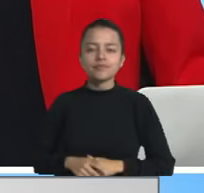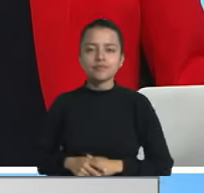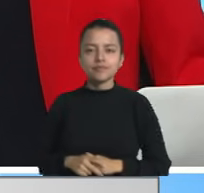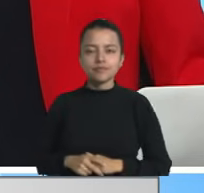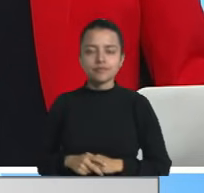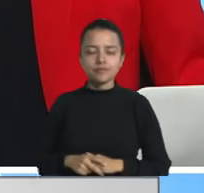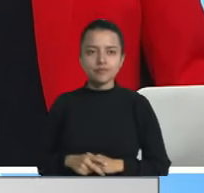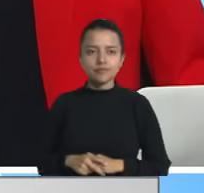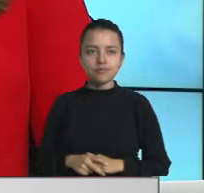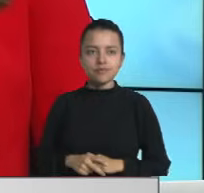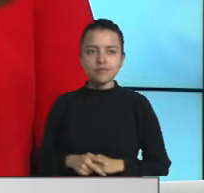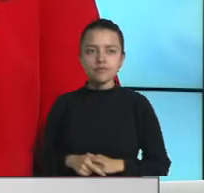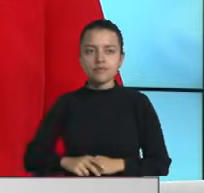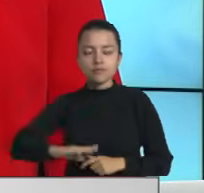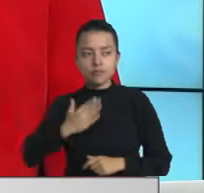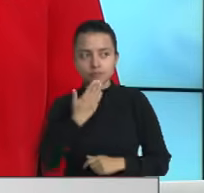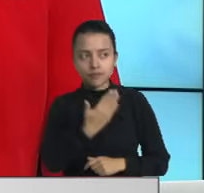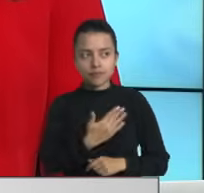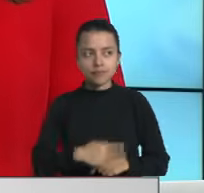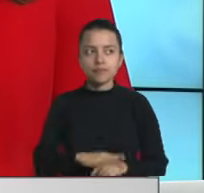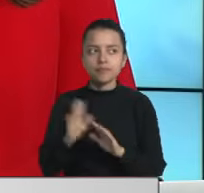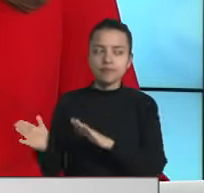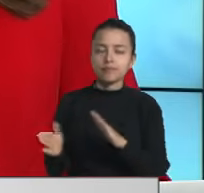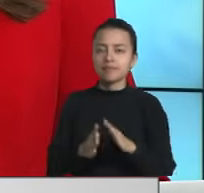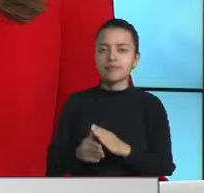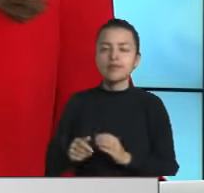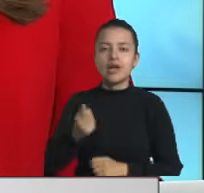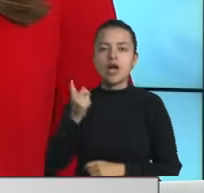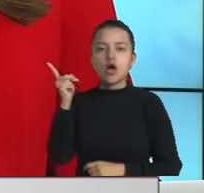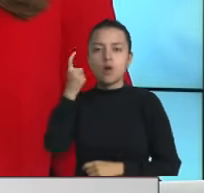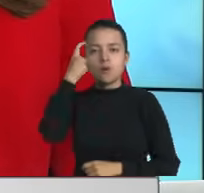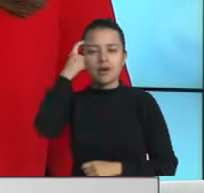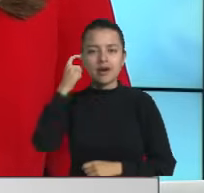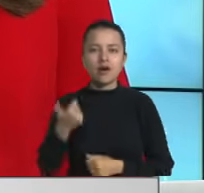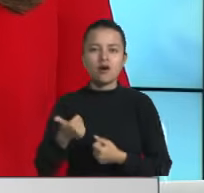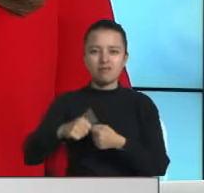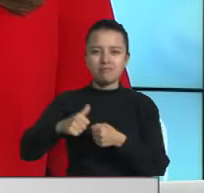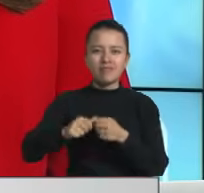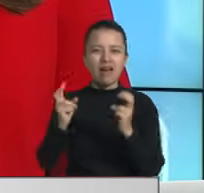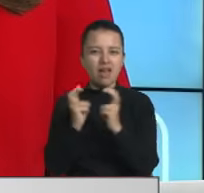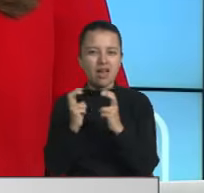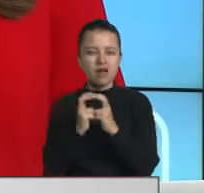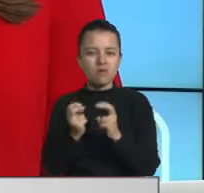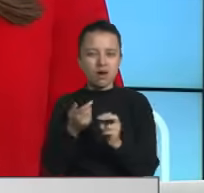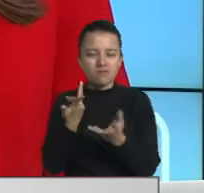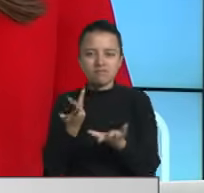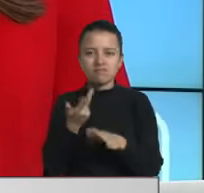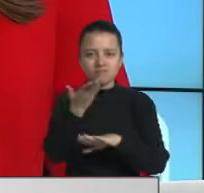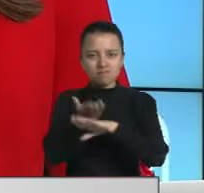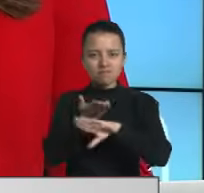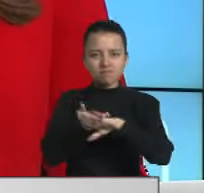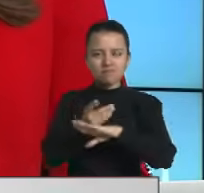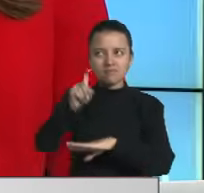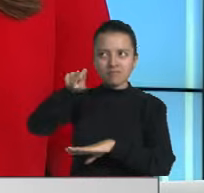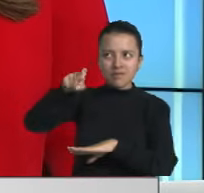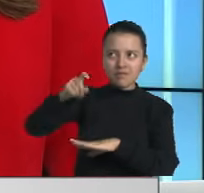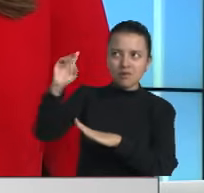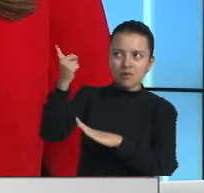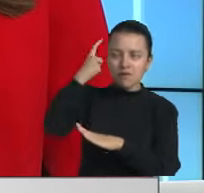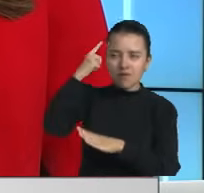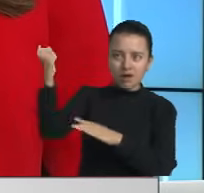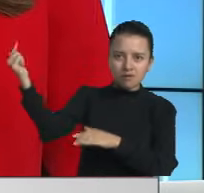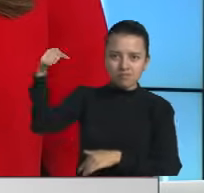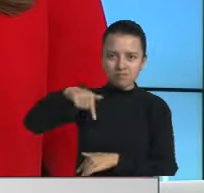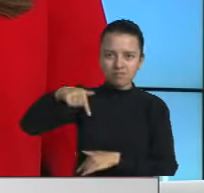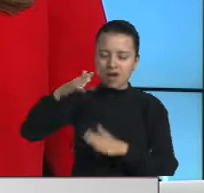Hernán, muchísimas gracias. Y el gobernador de Arauca pide intervención del gobierno nacional en el departamento ante la crítica situación